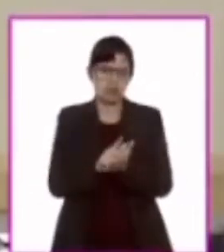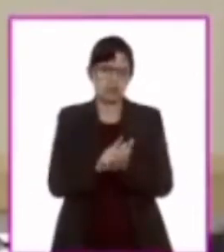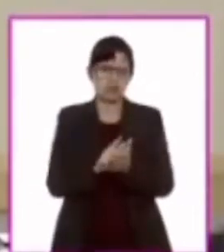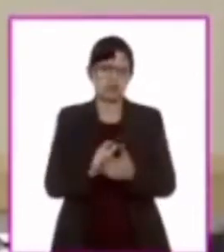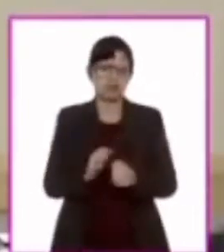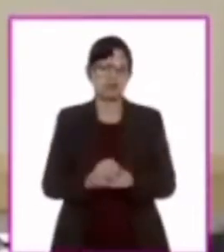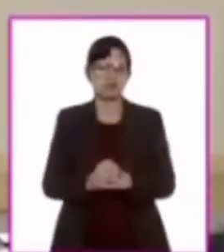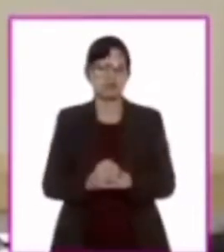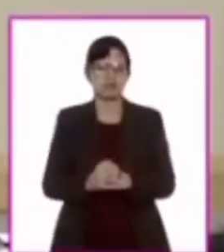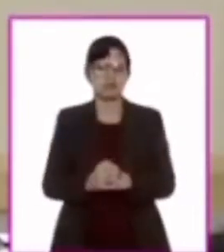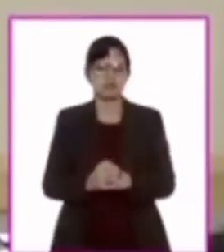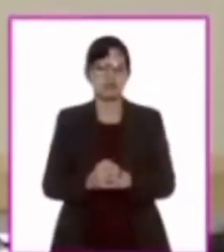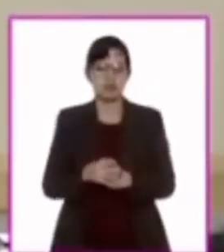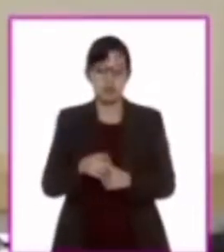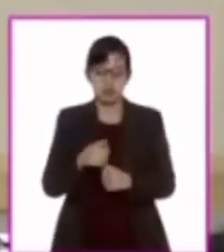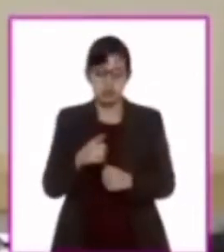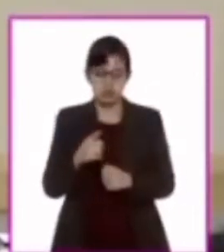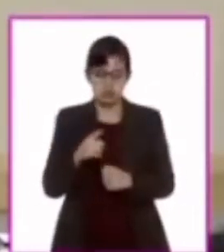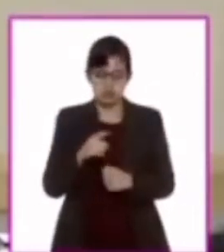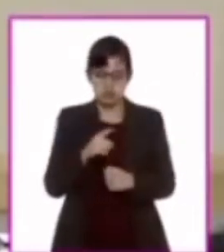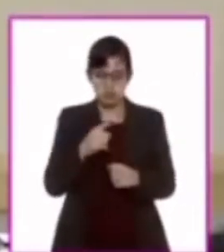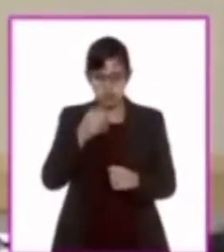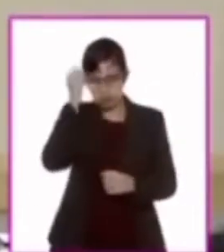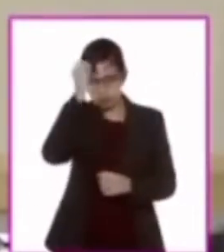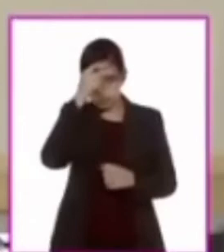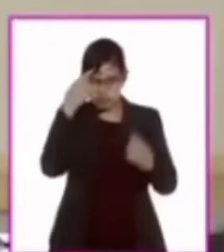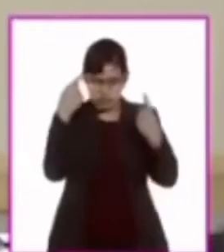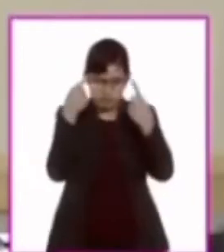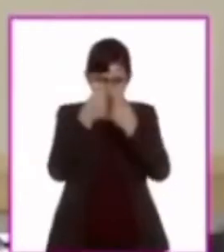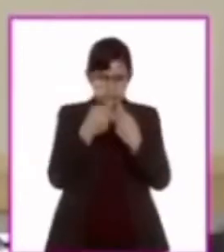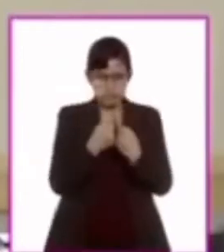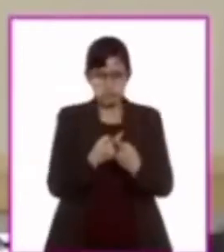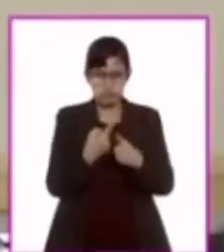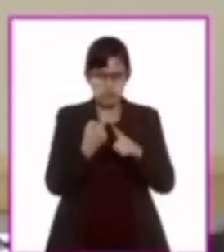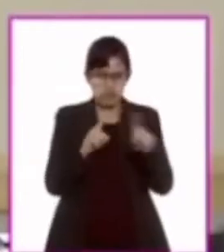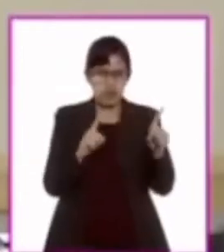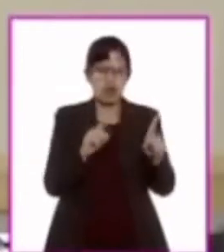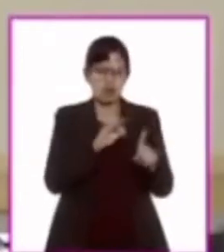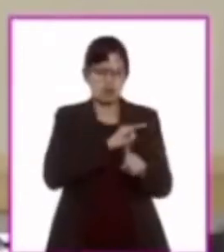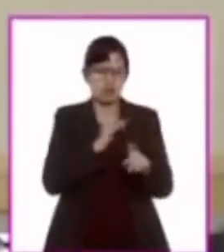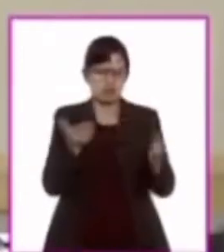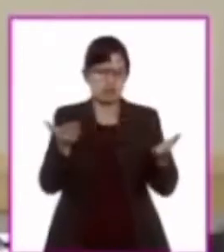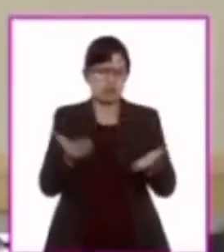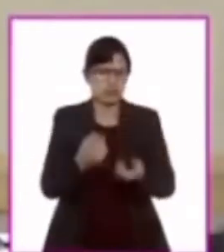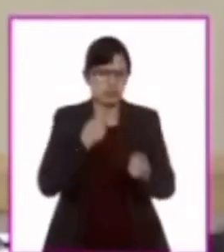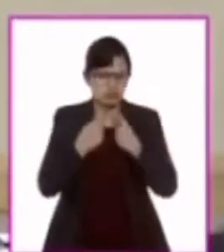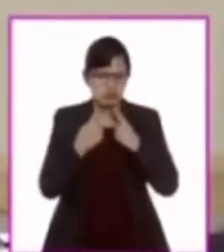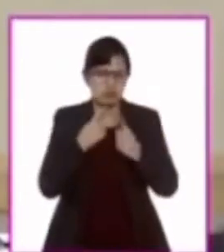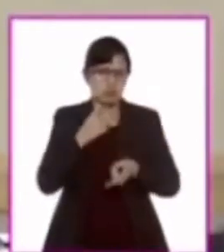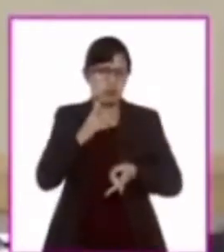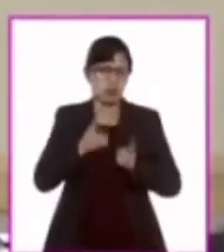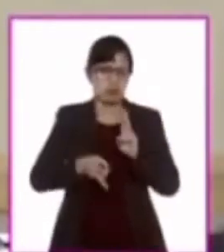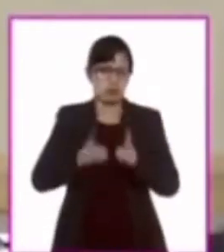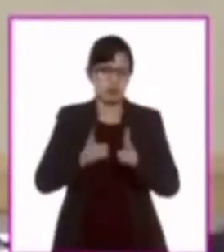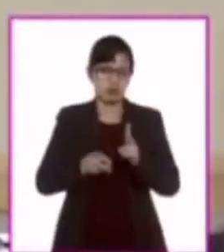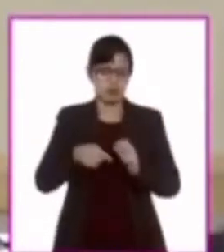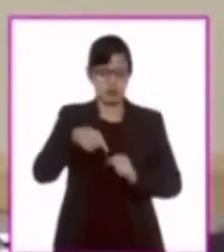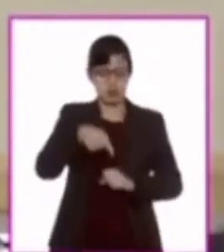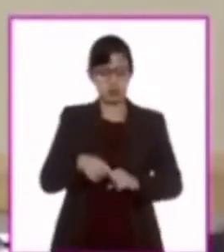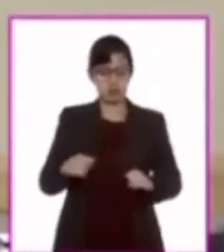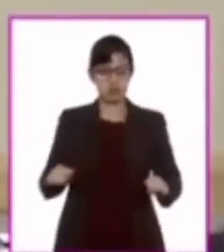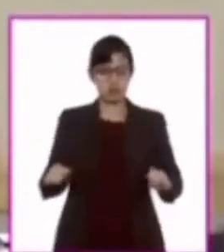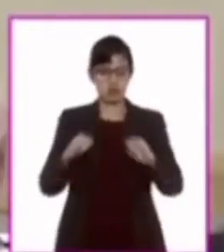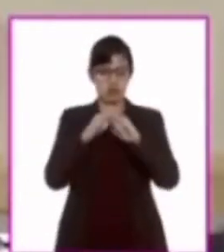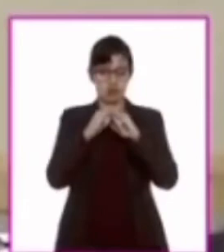derecho puesto sus diferencias y desde ese punto de vista este instituto nos mi responsabilidad